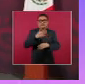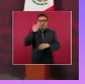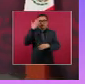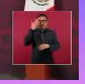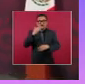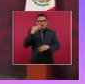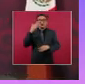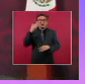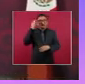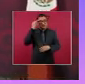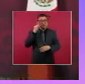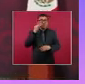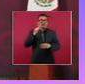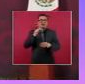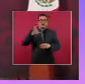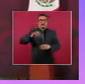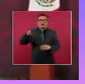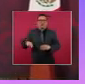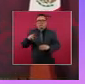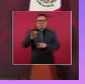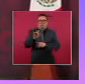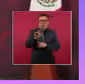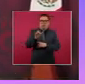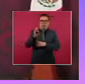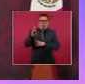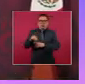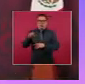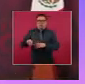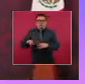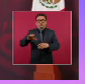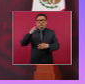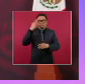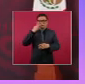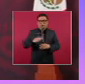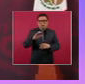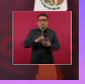Cancún, Tulum, Chetumal,